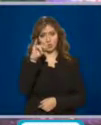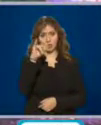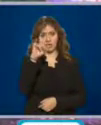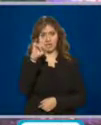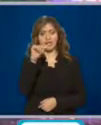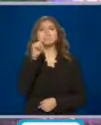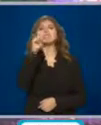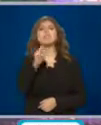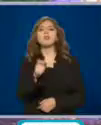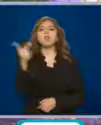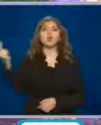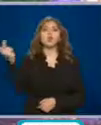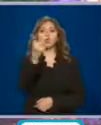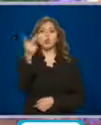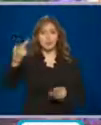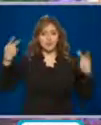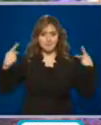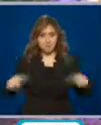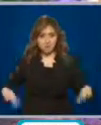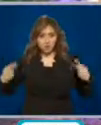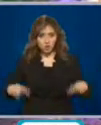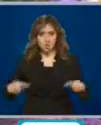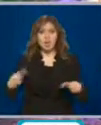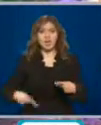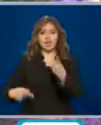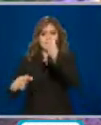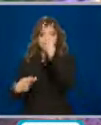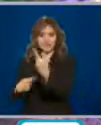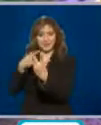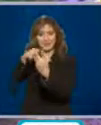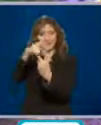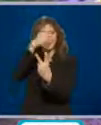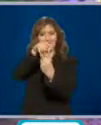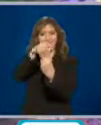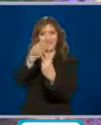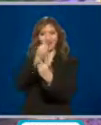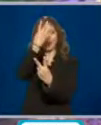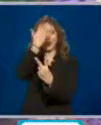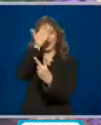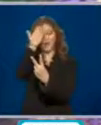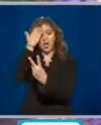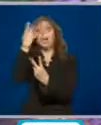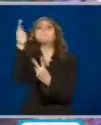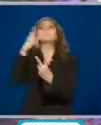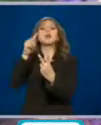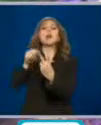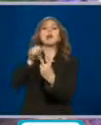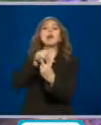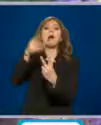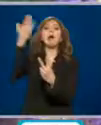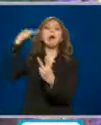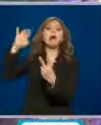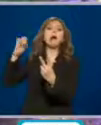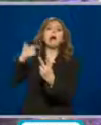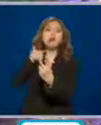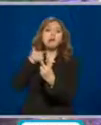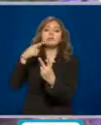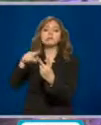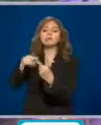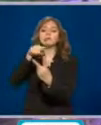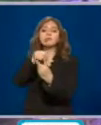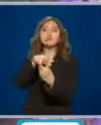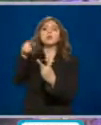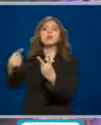bueno, tenemos dos miembros de la pareja, pero antes ya tuvieron otras relaciones en las cuales hubieron hijos, ¿no? Ya sea uno o los dos miembros de la